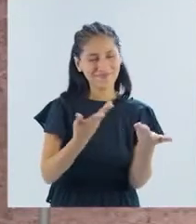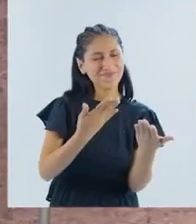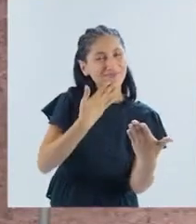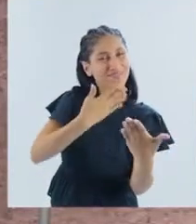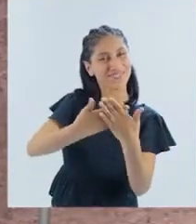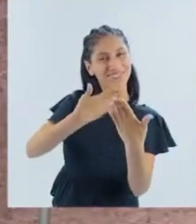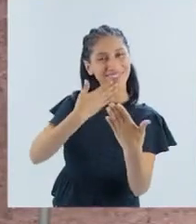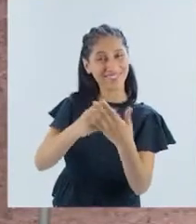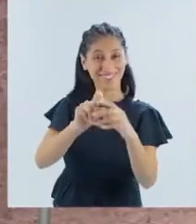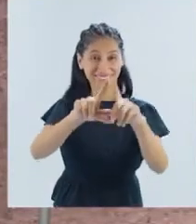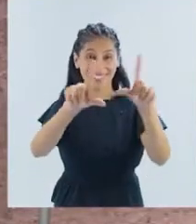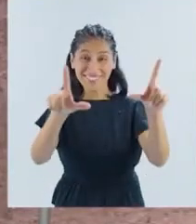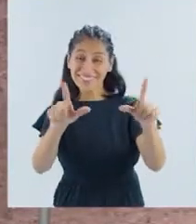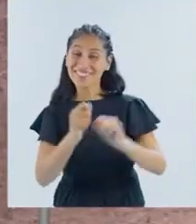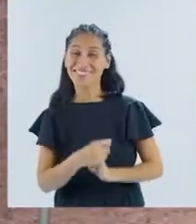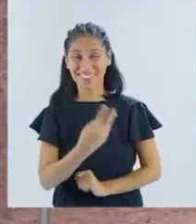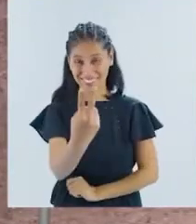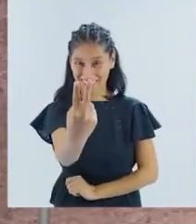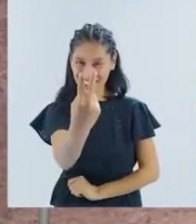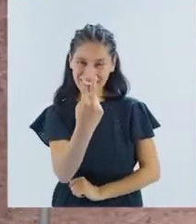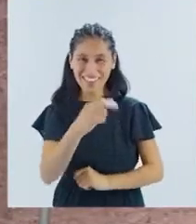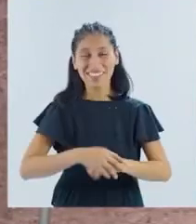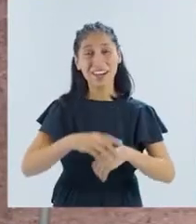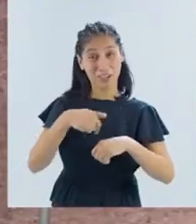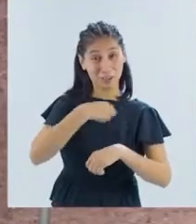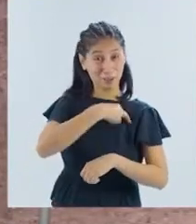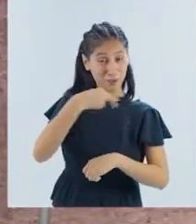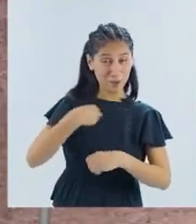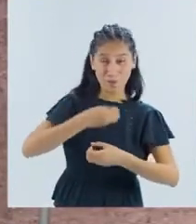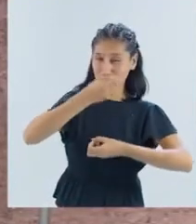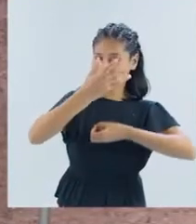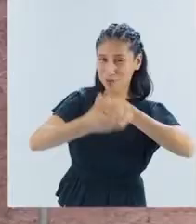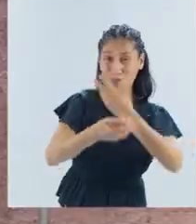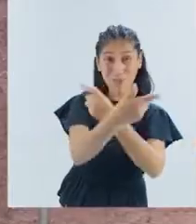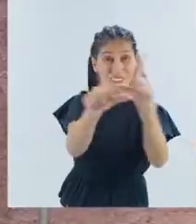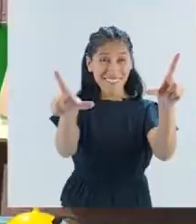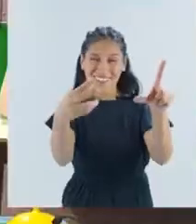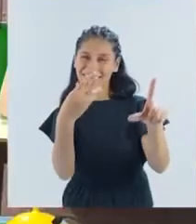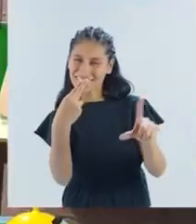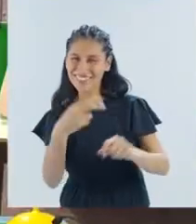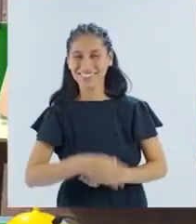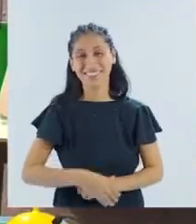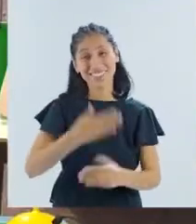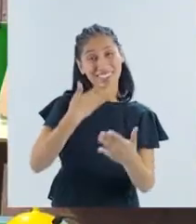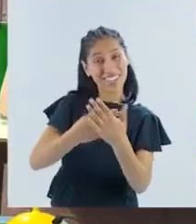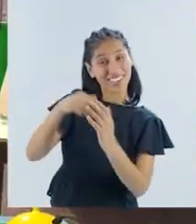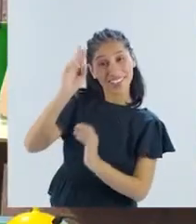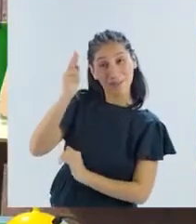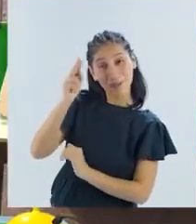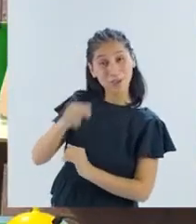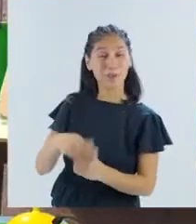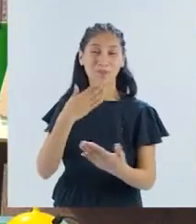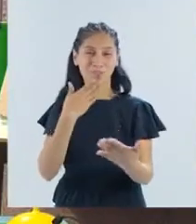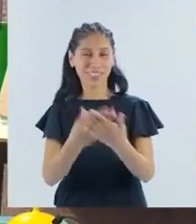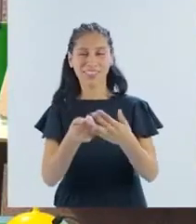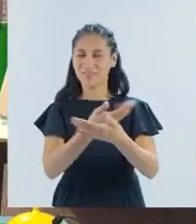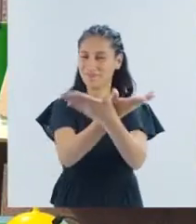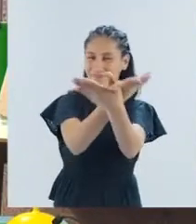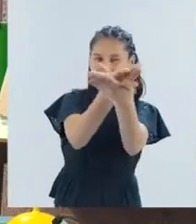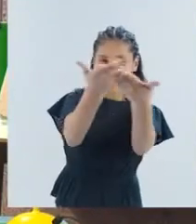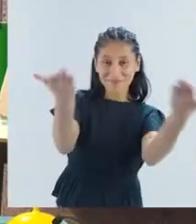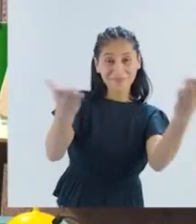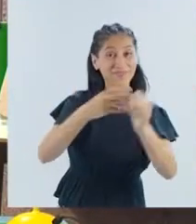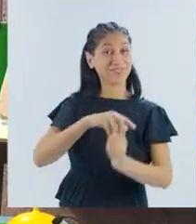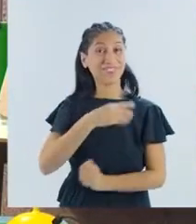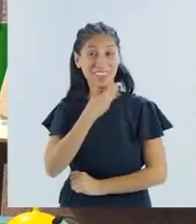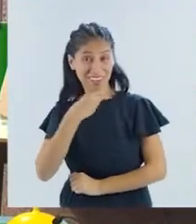Bueno, gracias por habernos dado la oportunidad de compartir esto con ustedes. Gracias al profesor, gracias